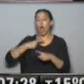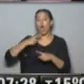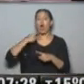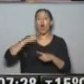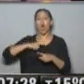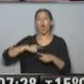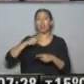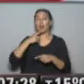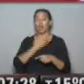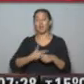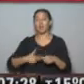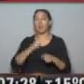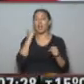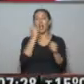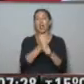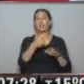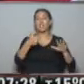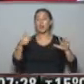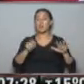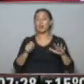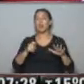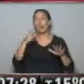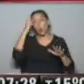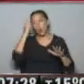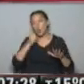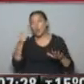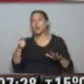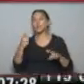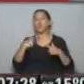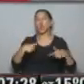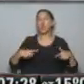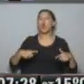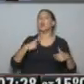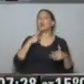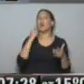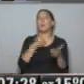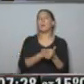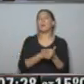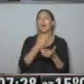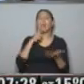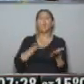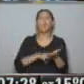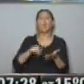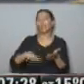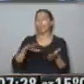a postergar también por 6 meses la iniciación de juicios de apremio e intimaciones al pago de los impuestos de la provincia.